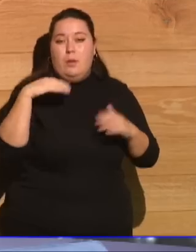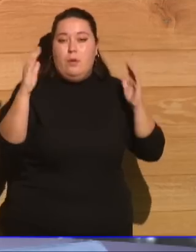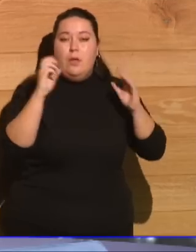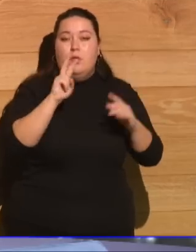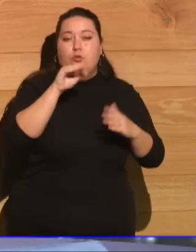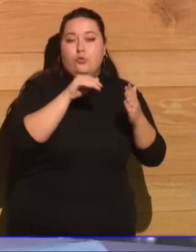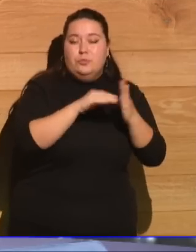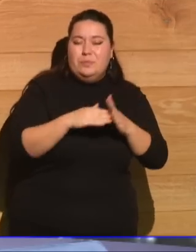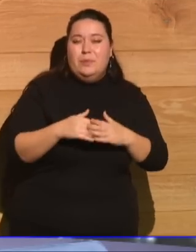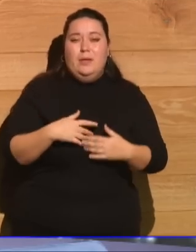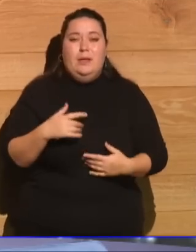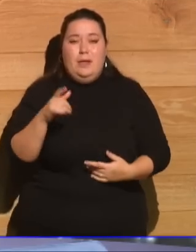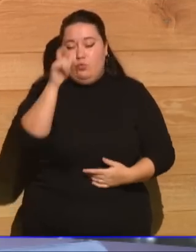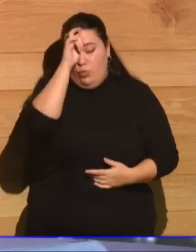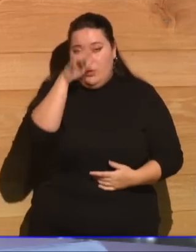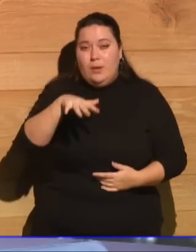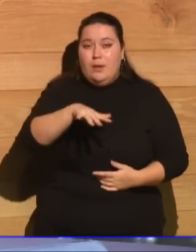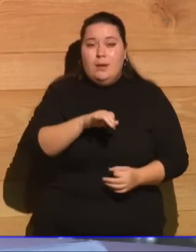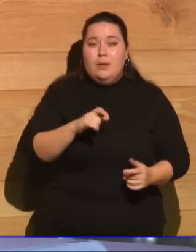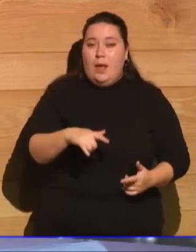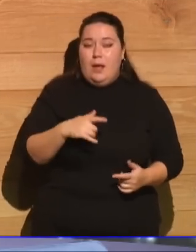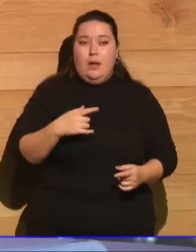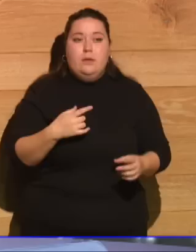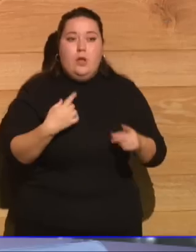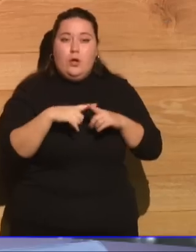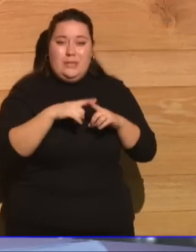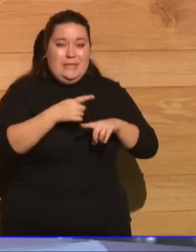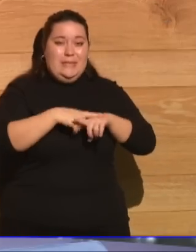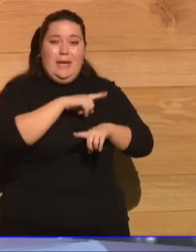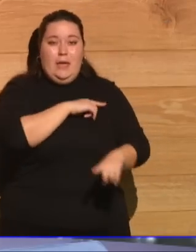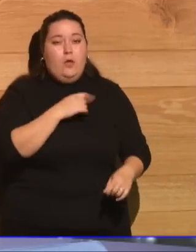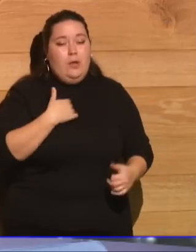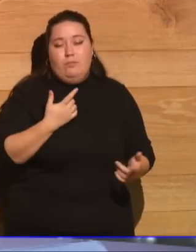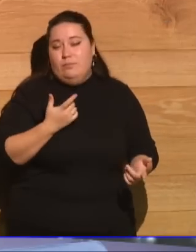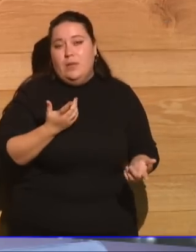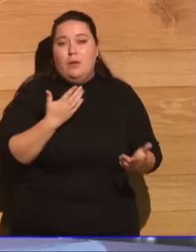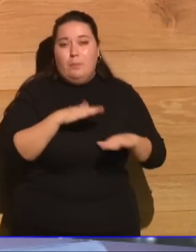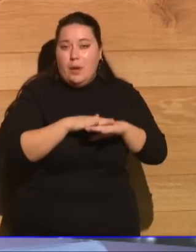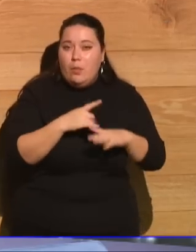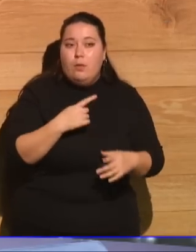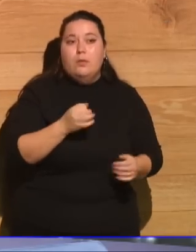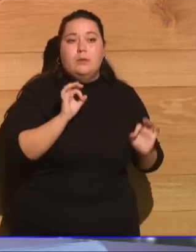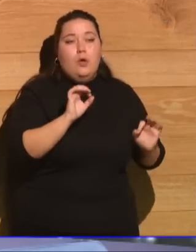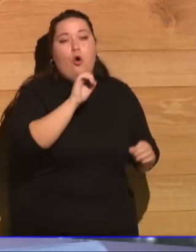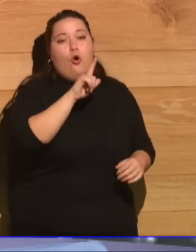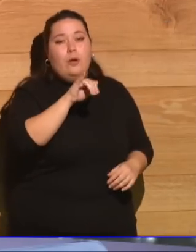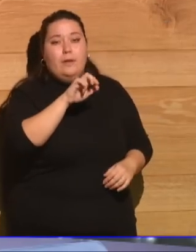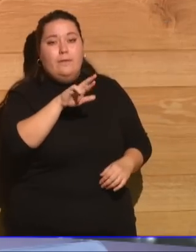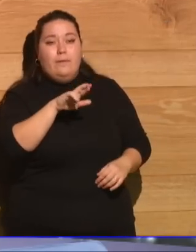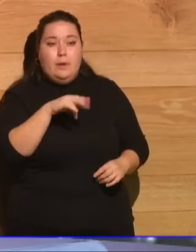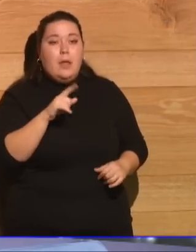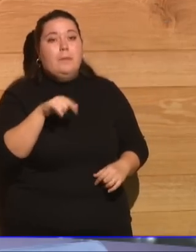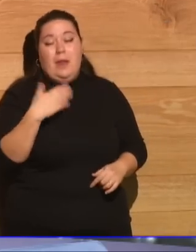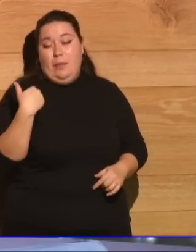Turquía, hablando de todas las exageraciones que él no había aprobado. El propio Oliver Stone, de forma semi-reciente, ha